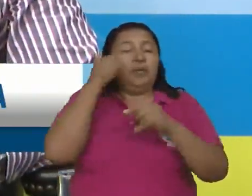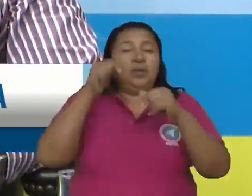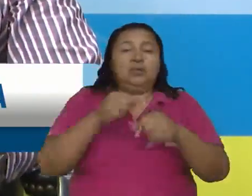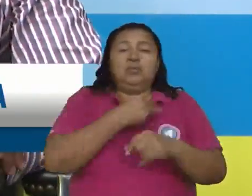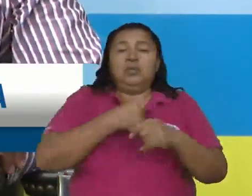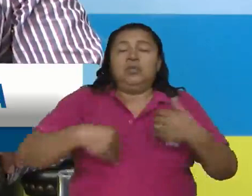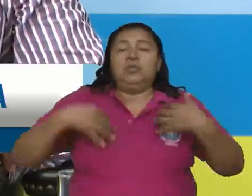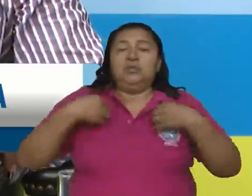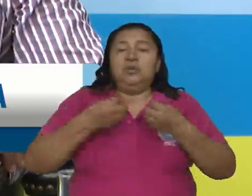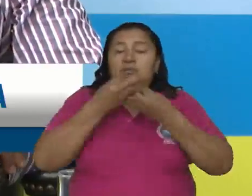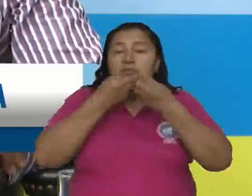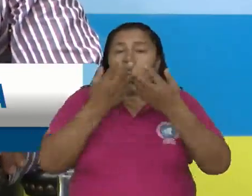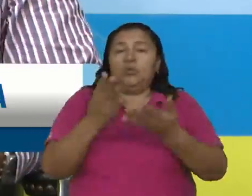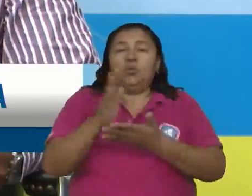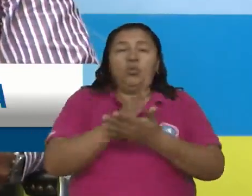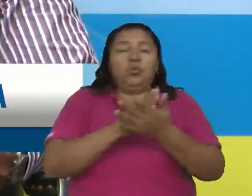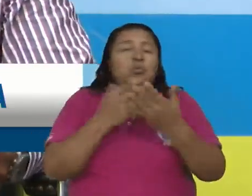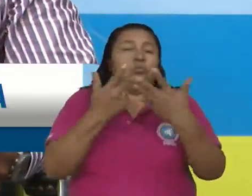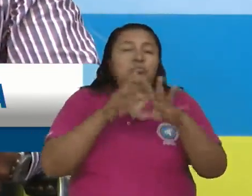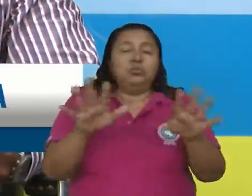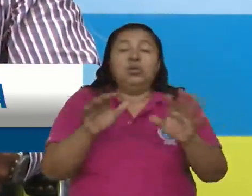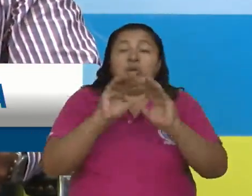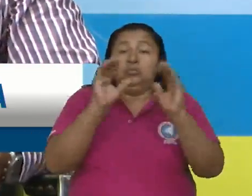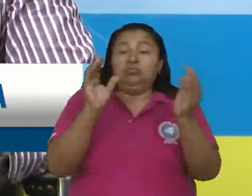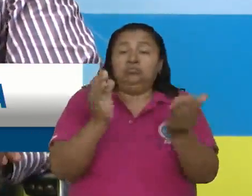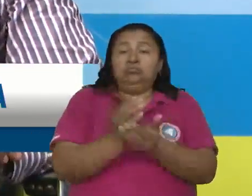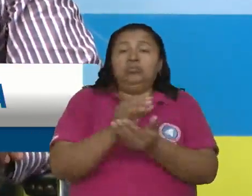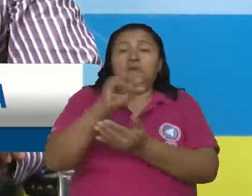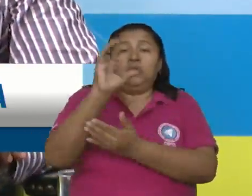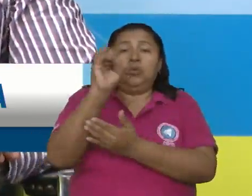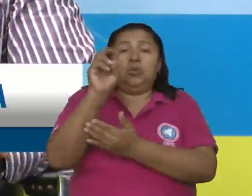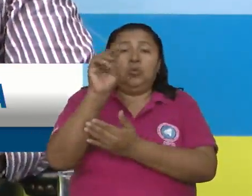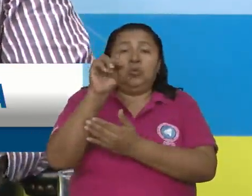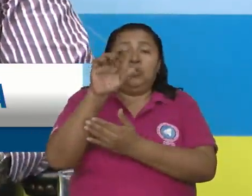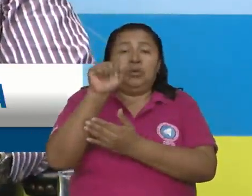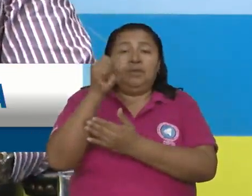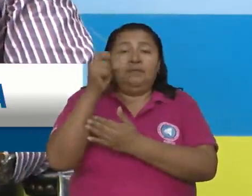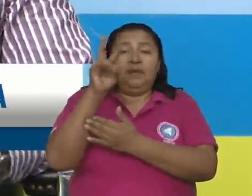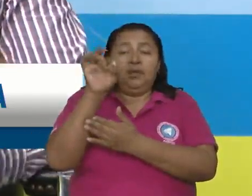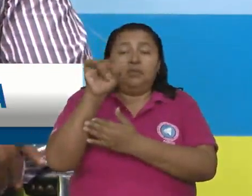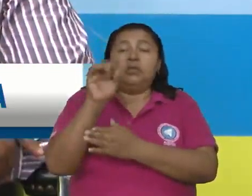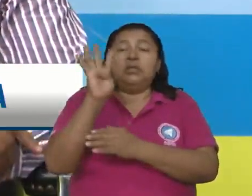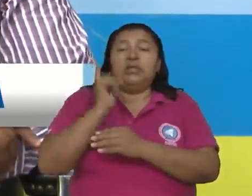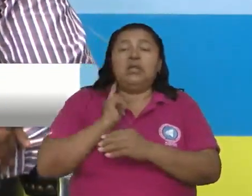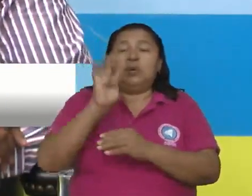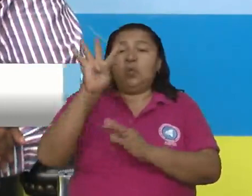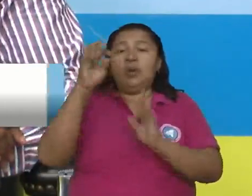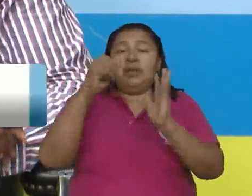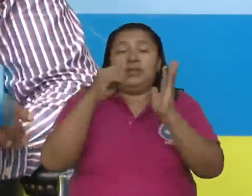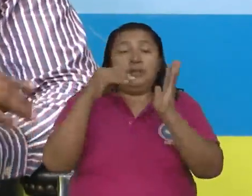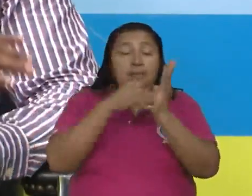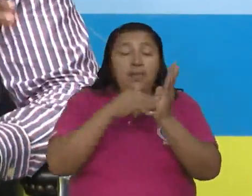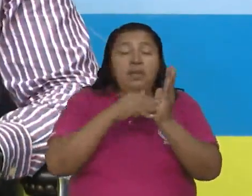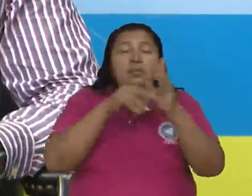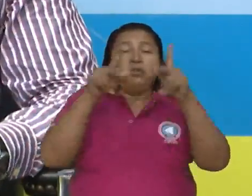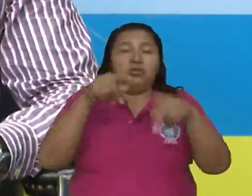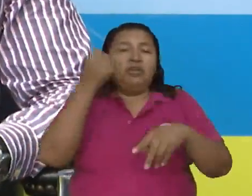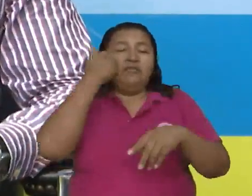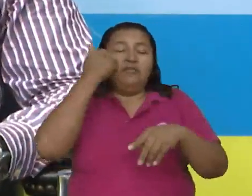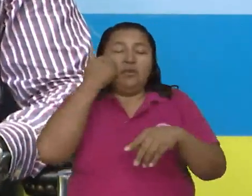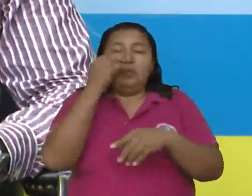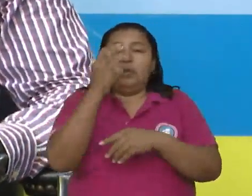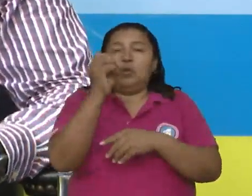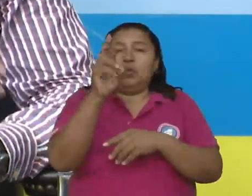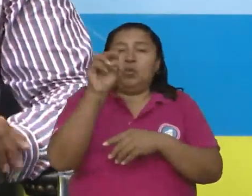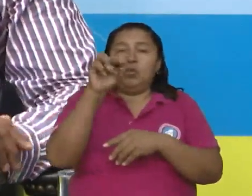los últimos registros del coronavirus a nivel mundial. Ella dice que 40.000 casos positivos de coronavirus en el mundo,